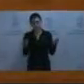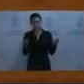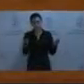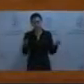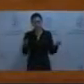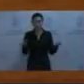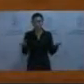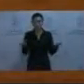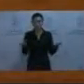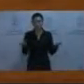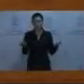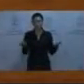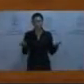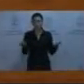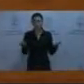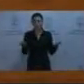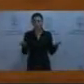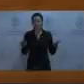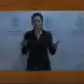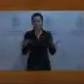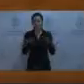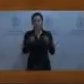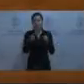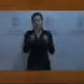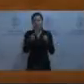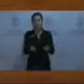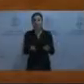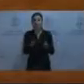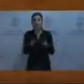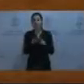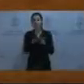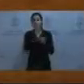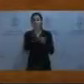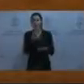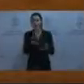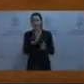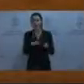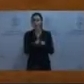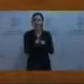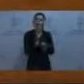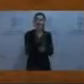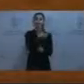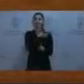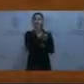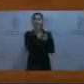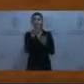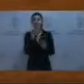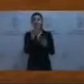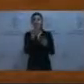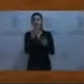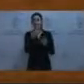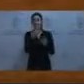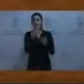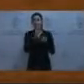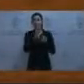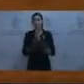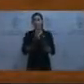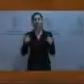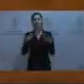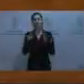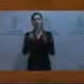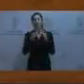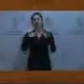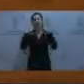casi tan grave como el anterior. Lo que sí está claro es que si suman esos dos 50, esto es un fracaso